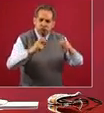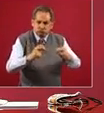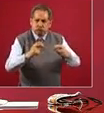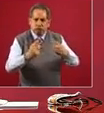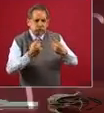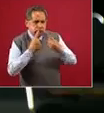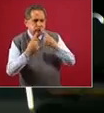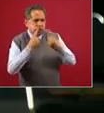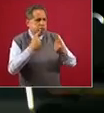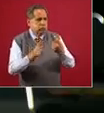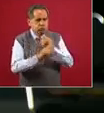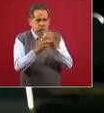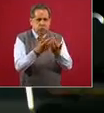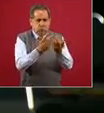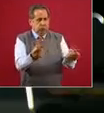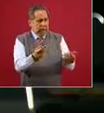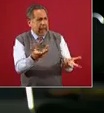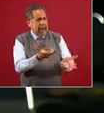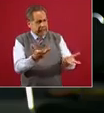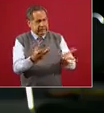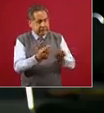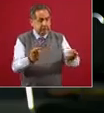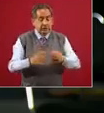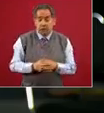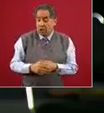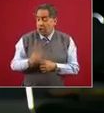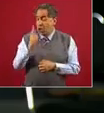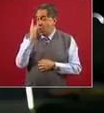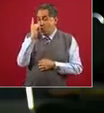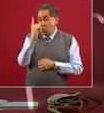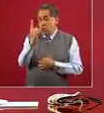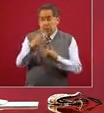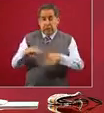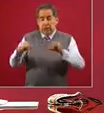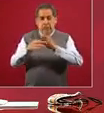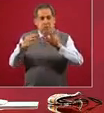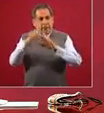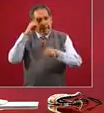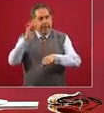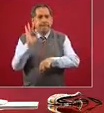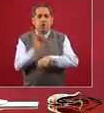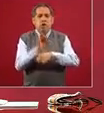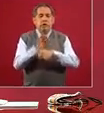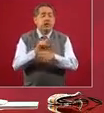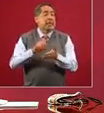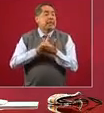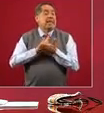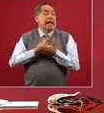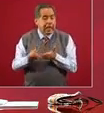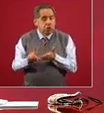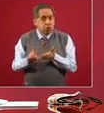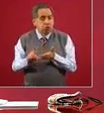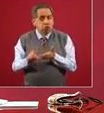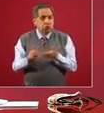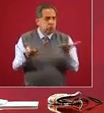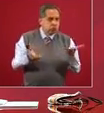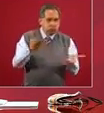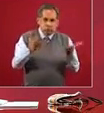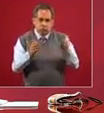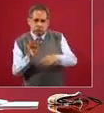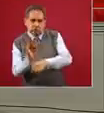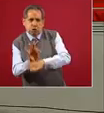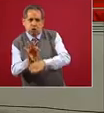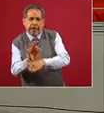las diferencias. Uno de los pilares de la protección de derecho y de los equilibrios es proteger